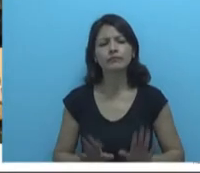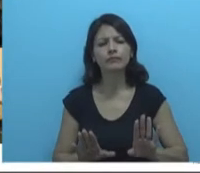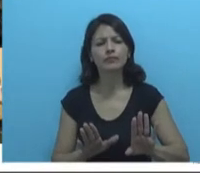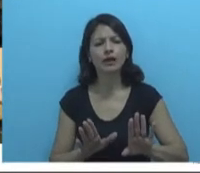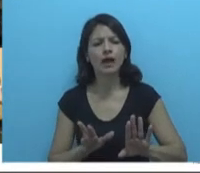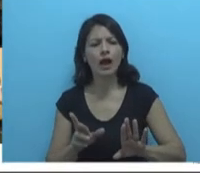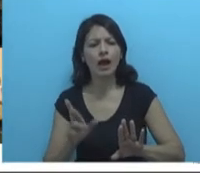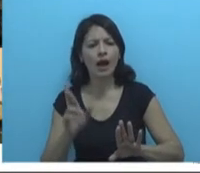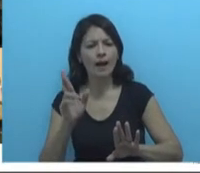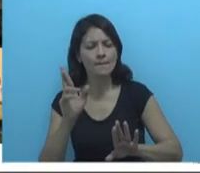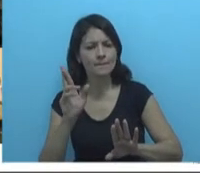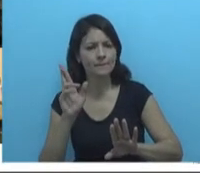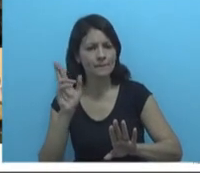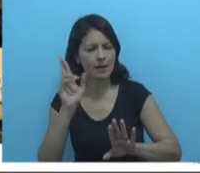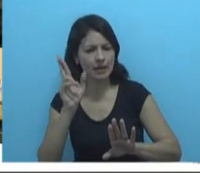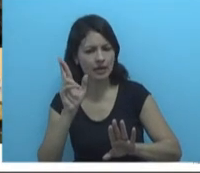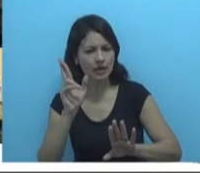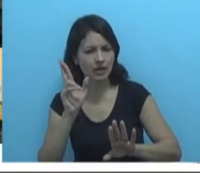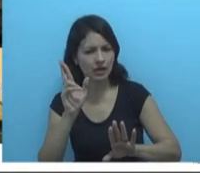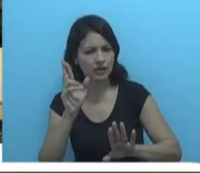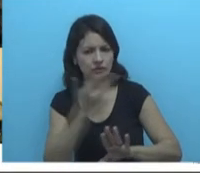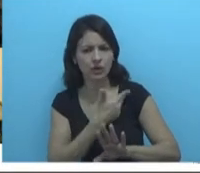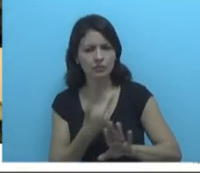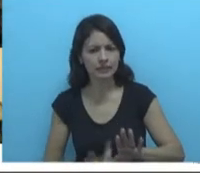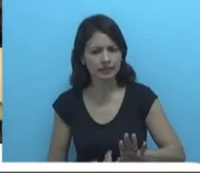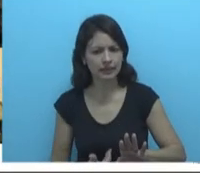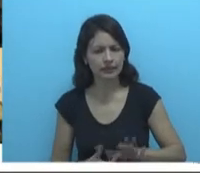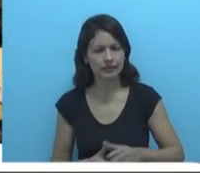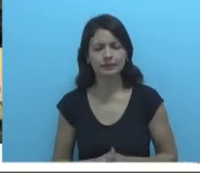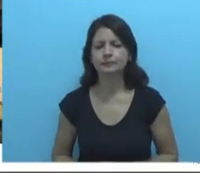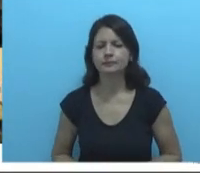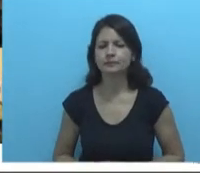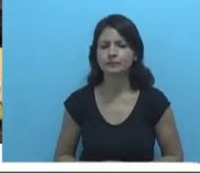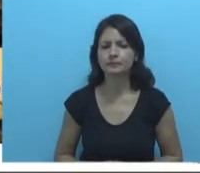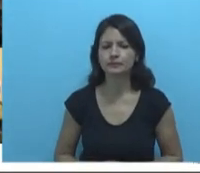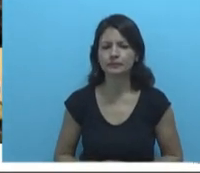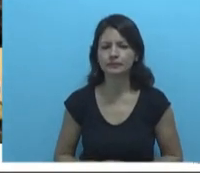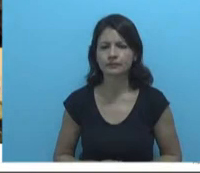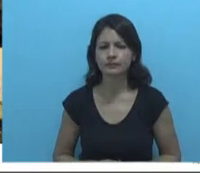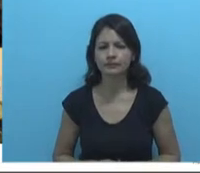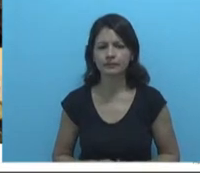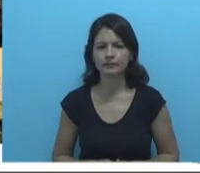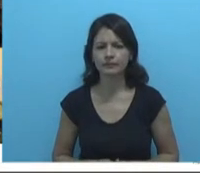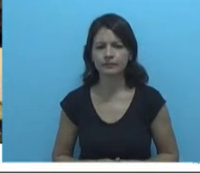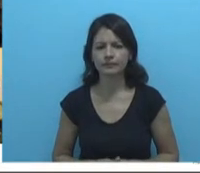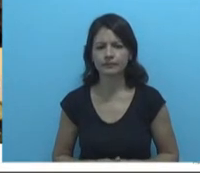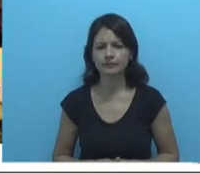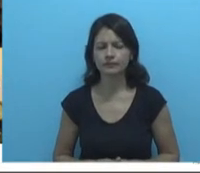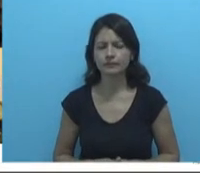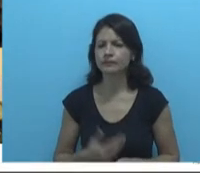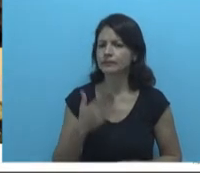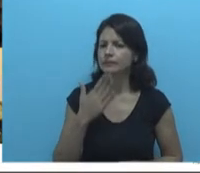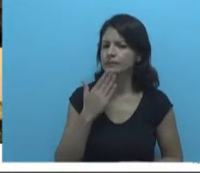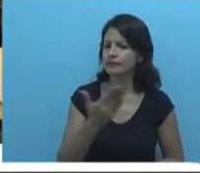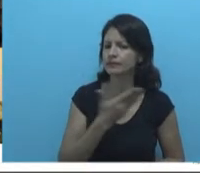permite la palabra. Sí, tiene la palabra diputado del Frade. Sí, muchísimas gracias.